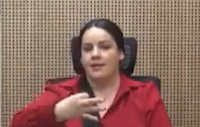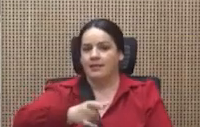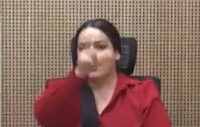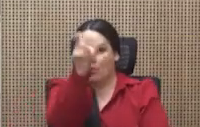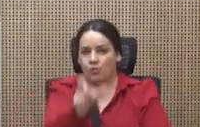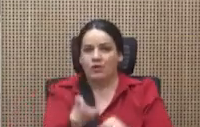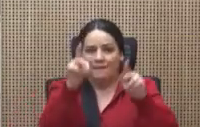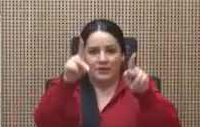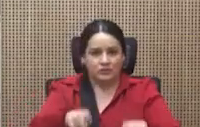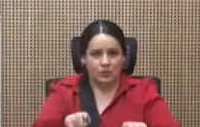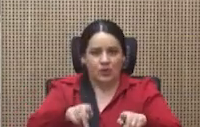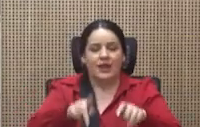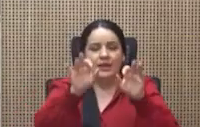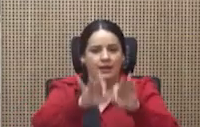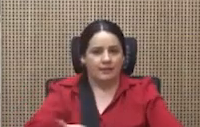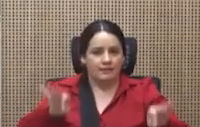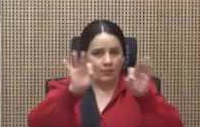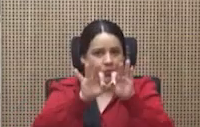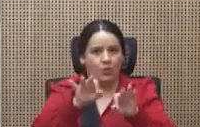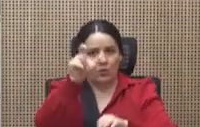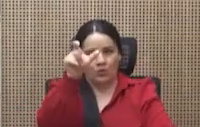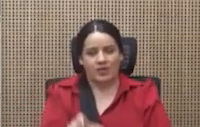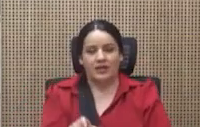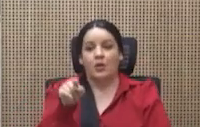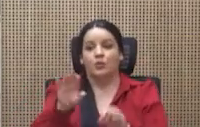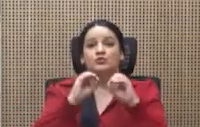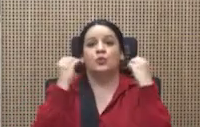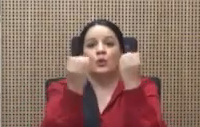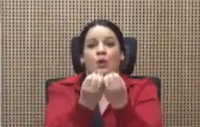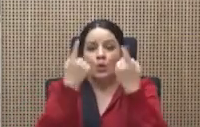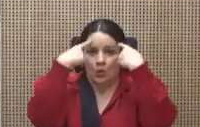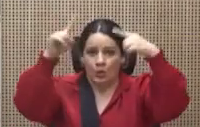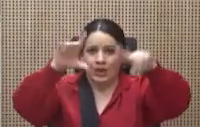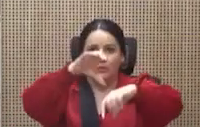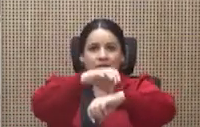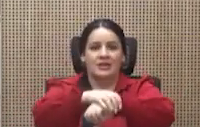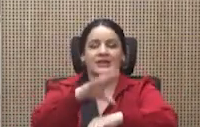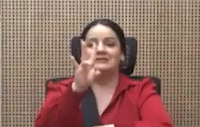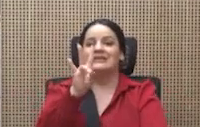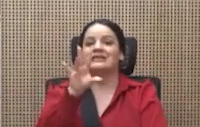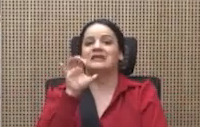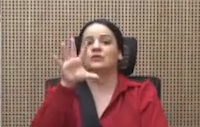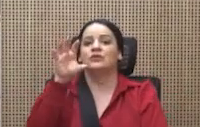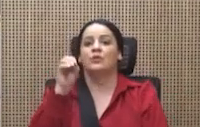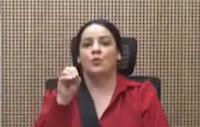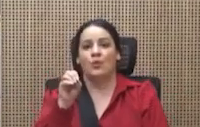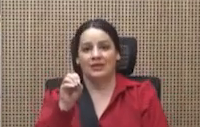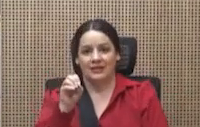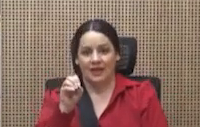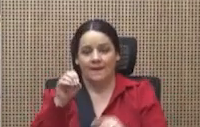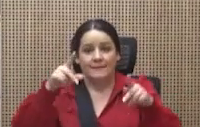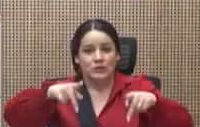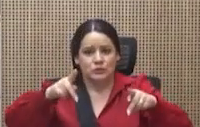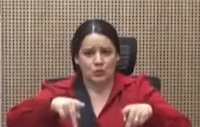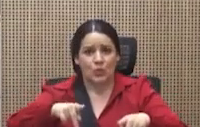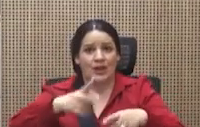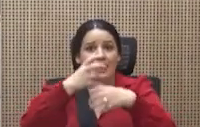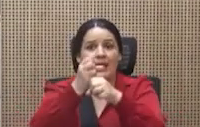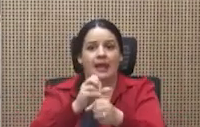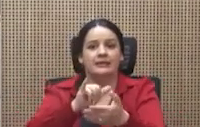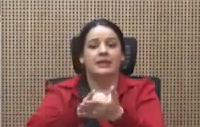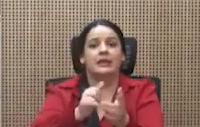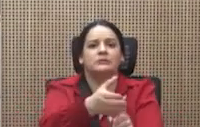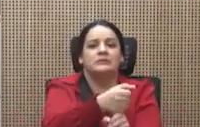con su organización ballard Ha logrado la detención de al menos 750 criminales vinculados a la trata de niños y niñas